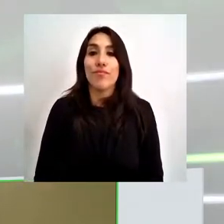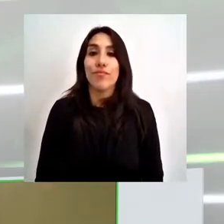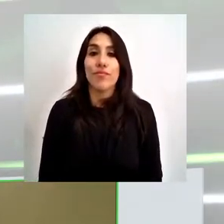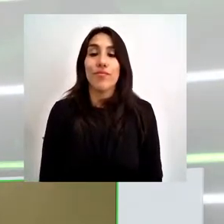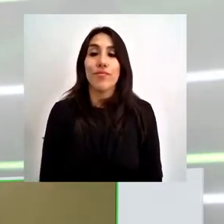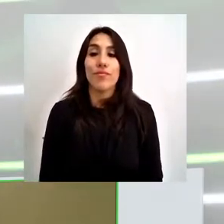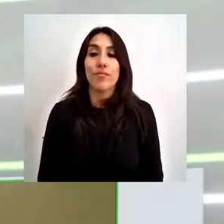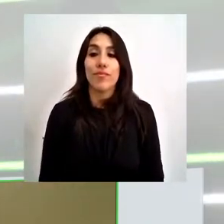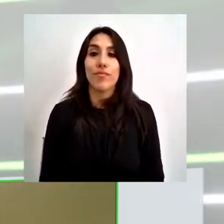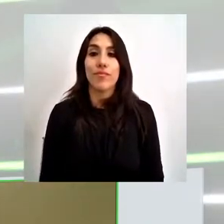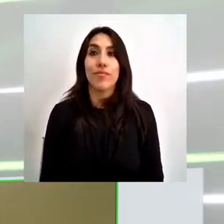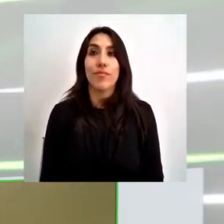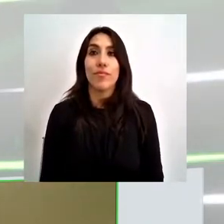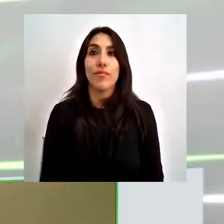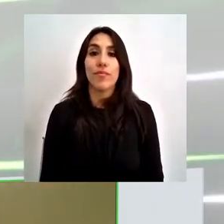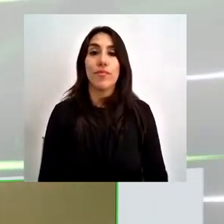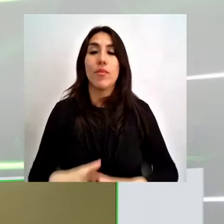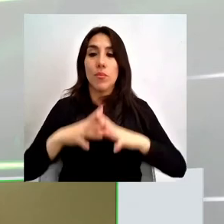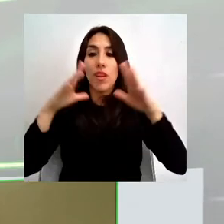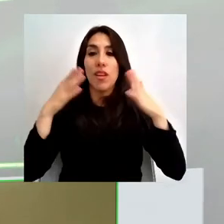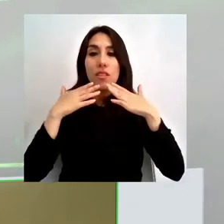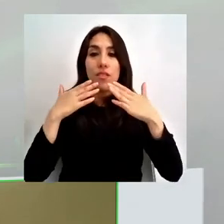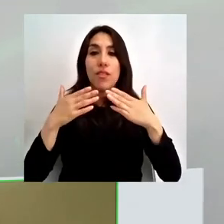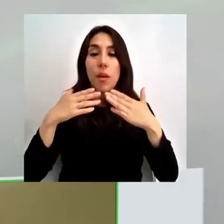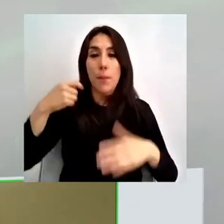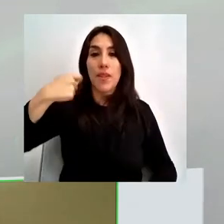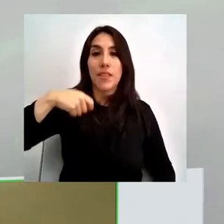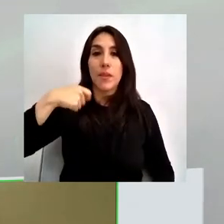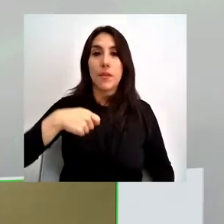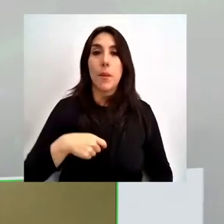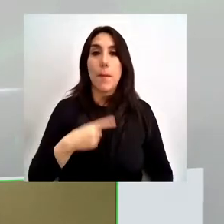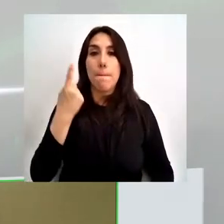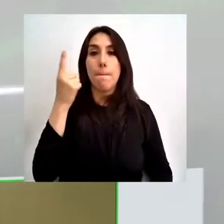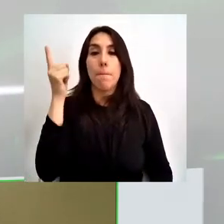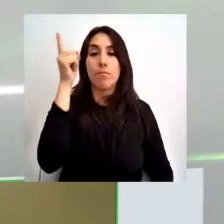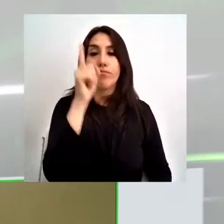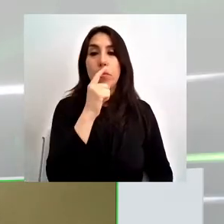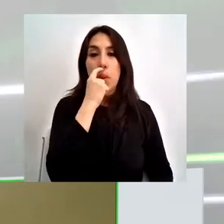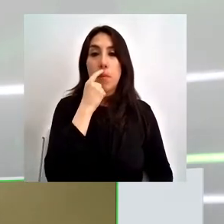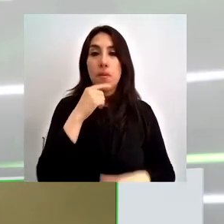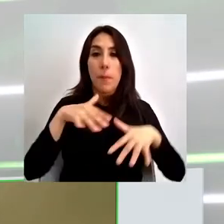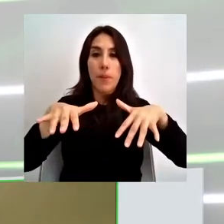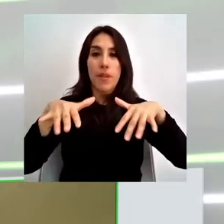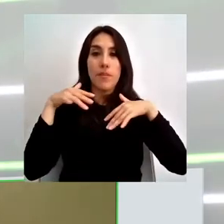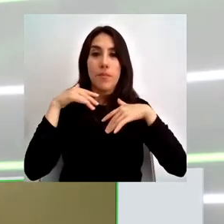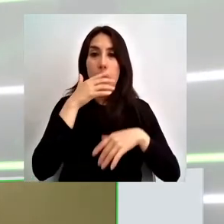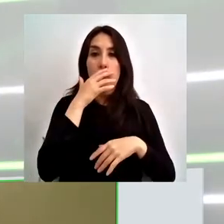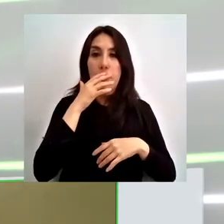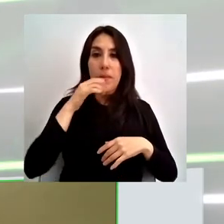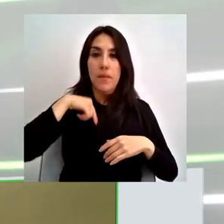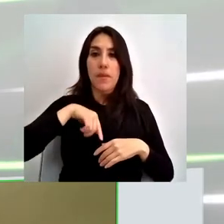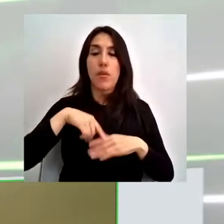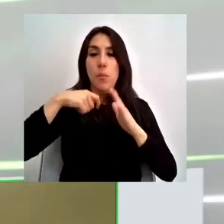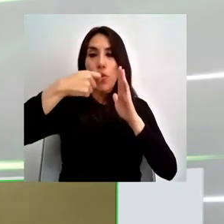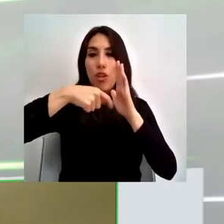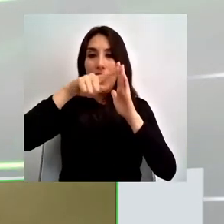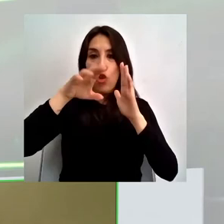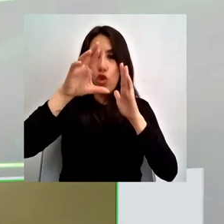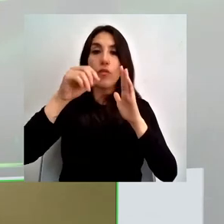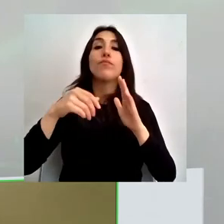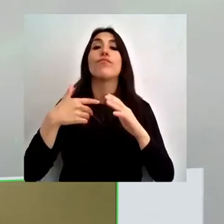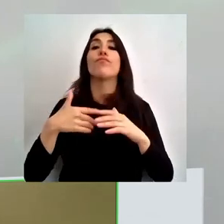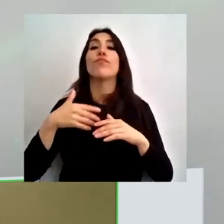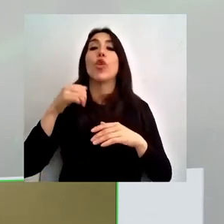gracias senador por ser parte de nuestra conferencia ciro project para américa latina y el mundo hispanoparlante